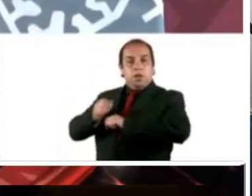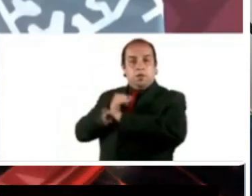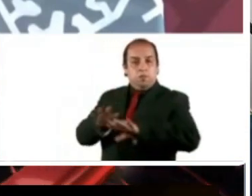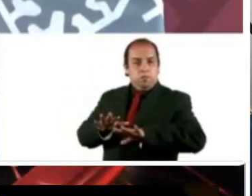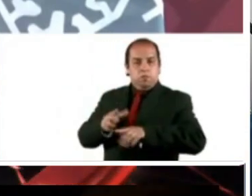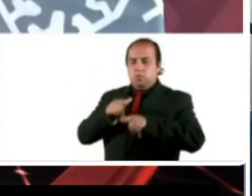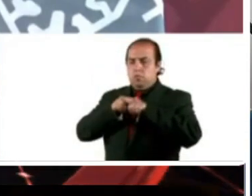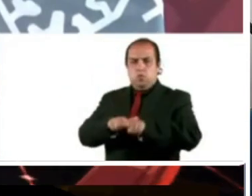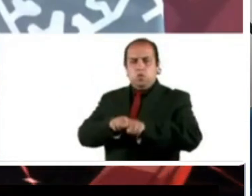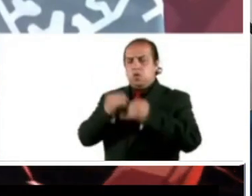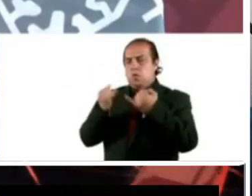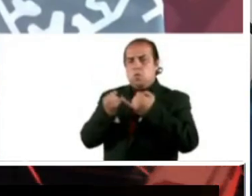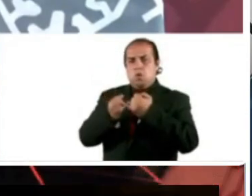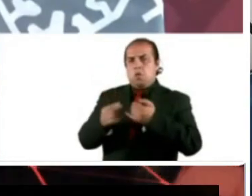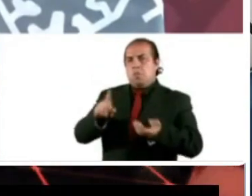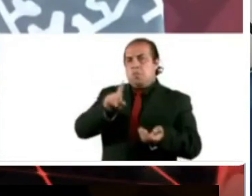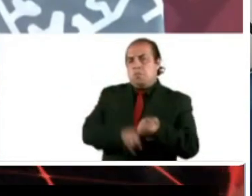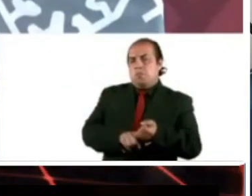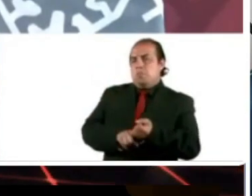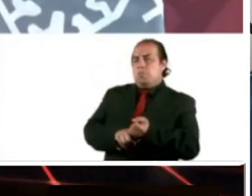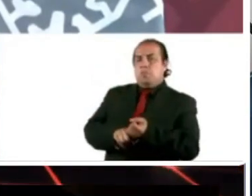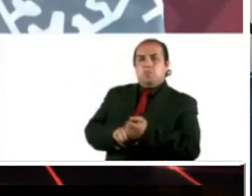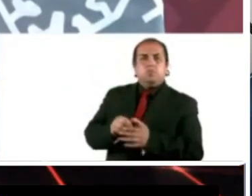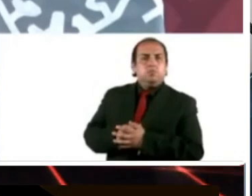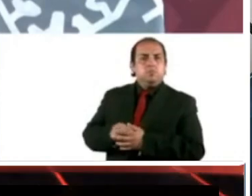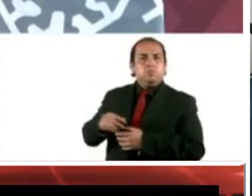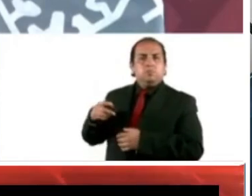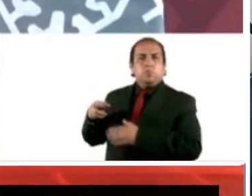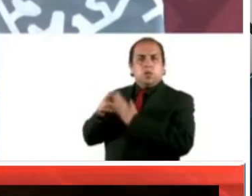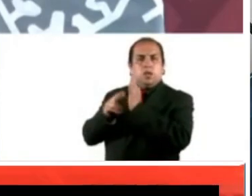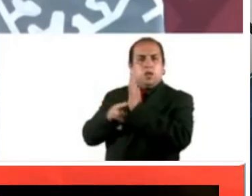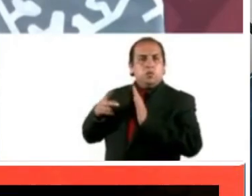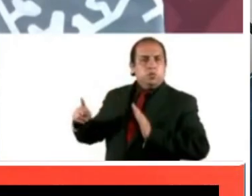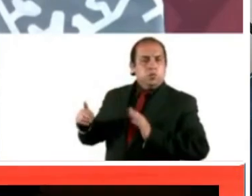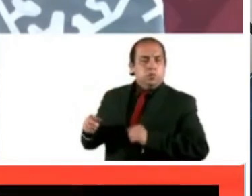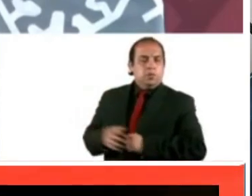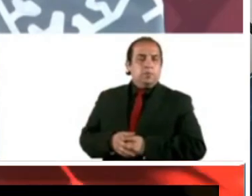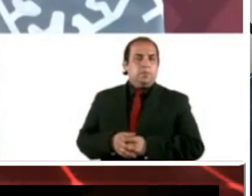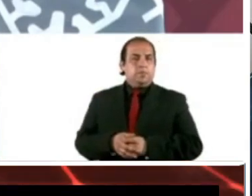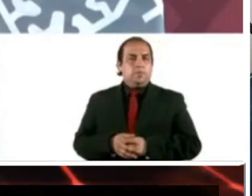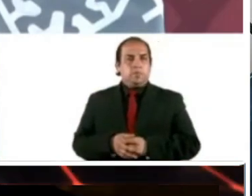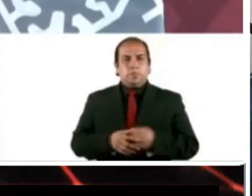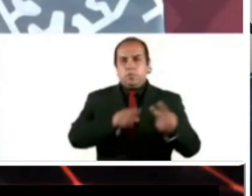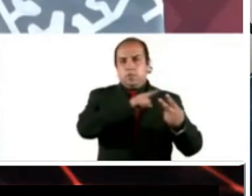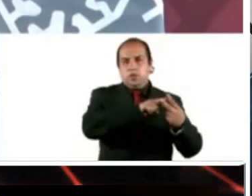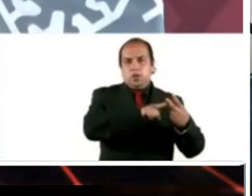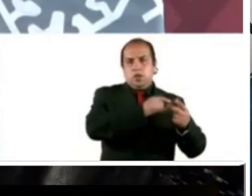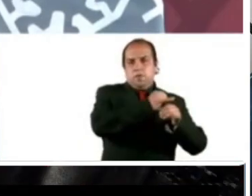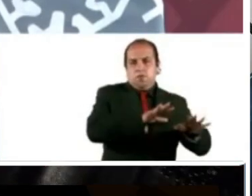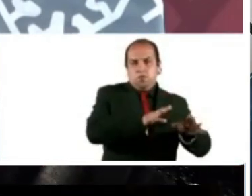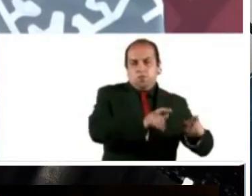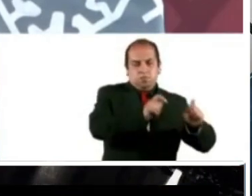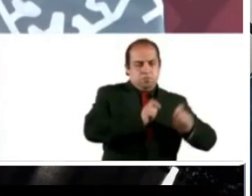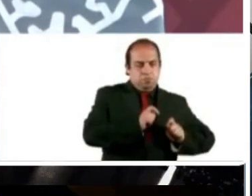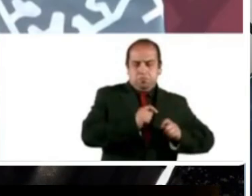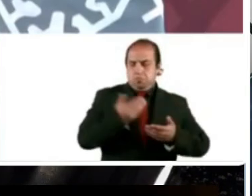fue jefe de gobierno. Vamos a ir al video para que escuchemos a Martín Batres, a la jefa de gobierno,